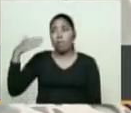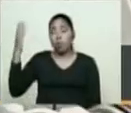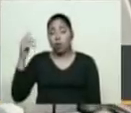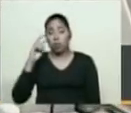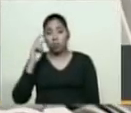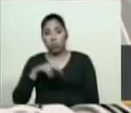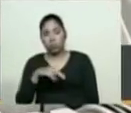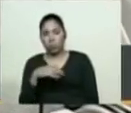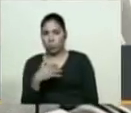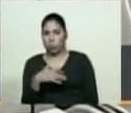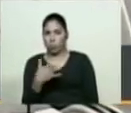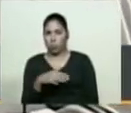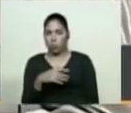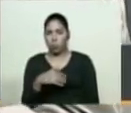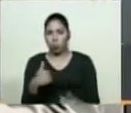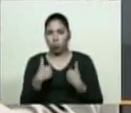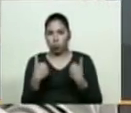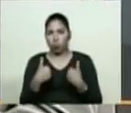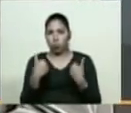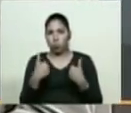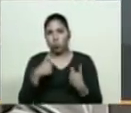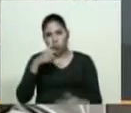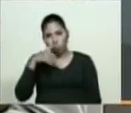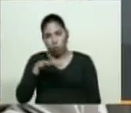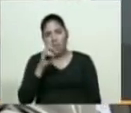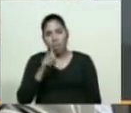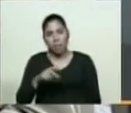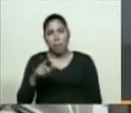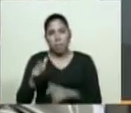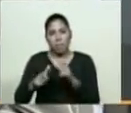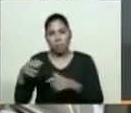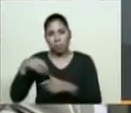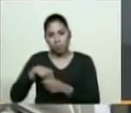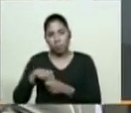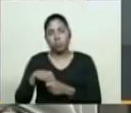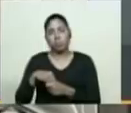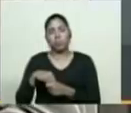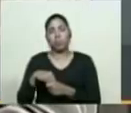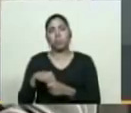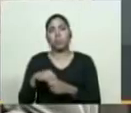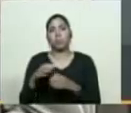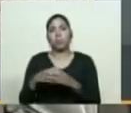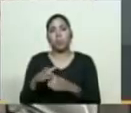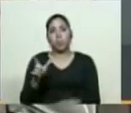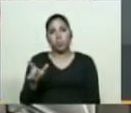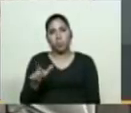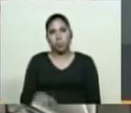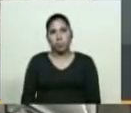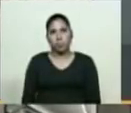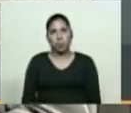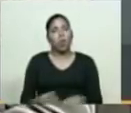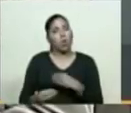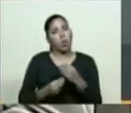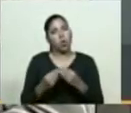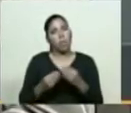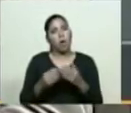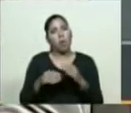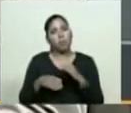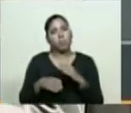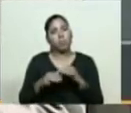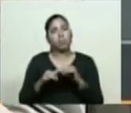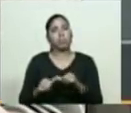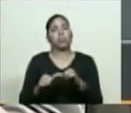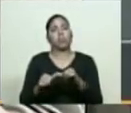desmoraliza a la población y también a la militancia de un partido popular como es el Partido Socialista Unido de Venezuela? ¿Cómo se hace para mantener esa moral? Por un